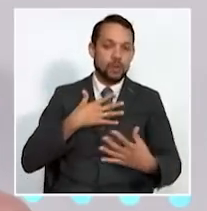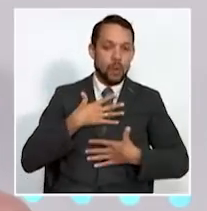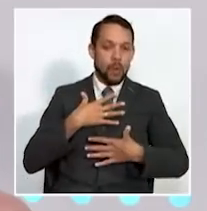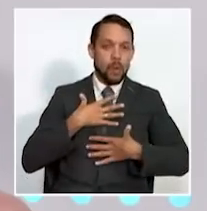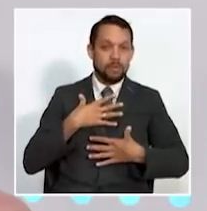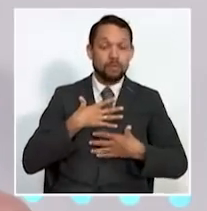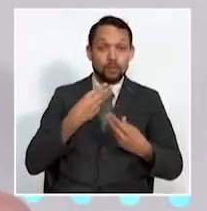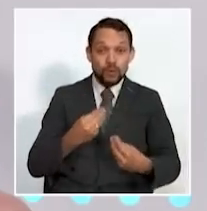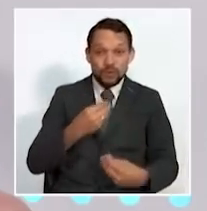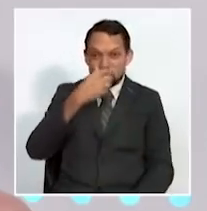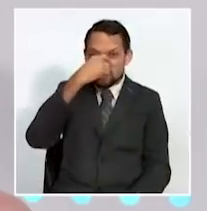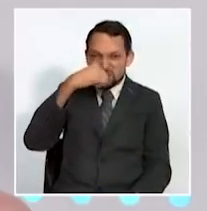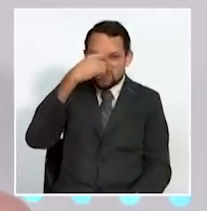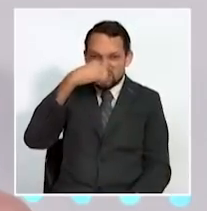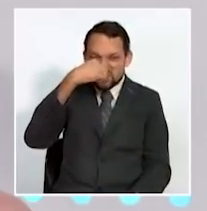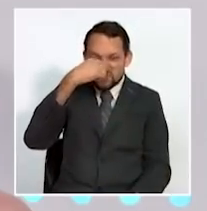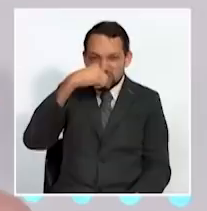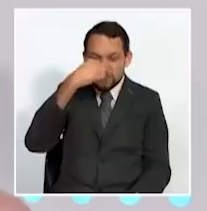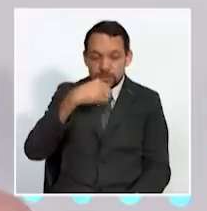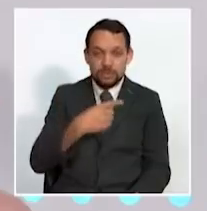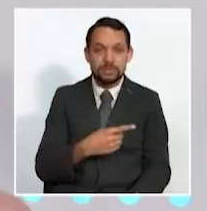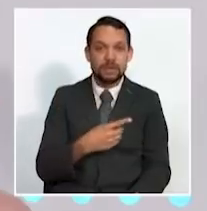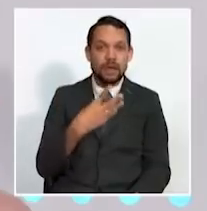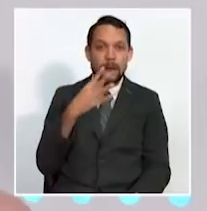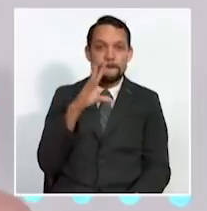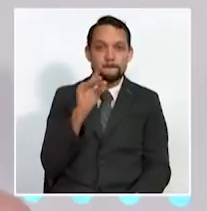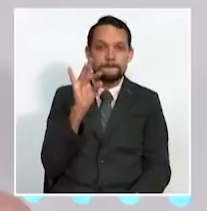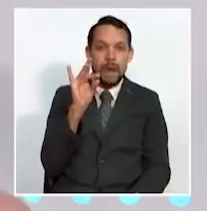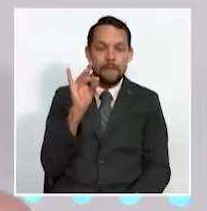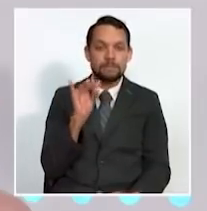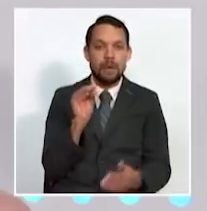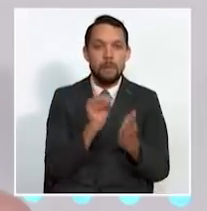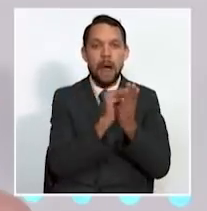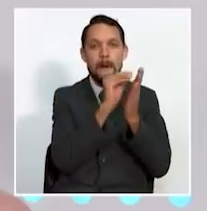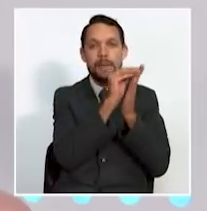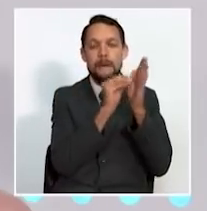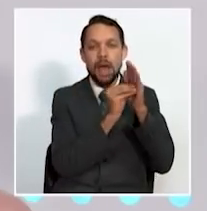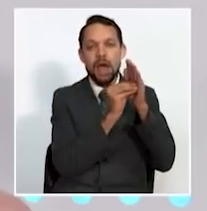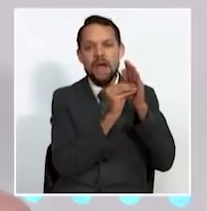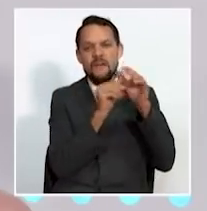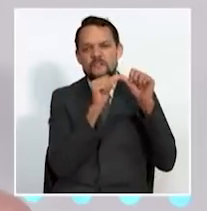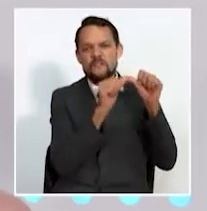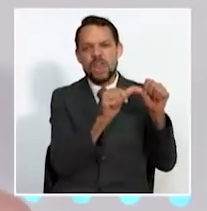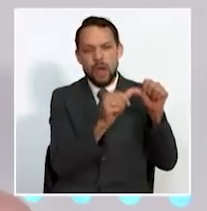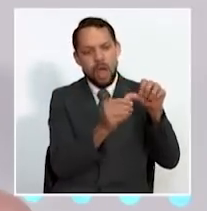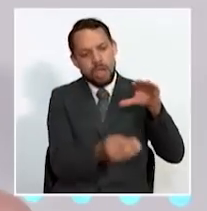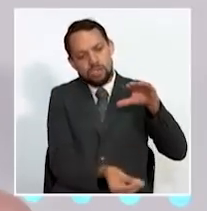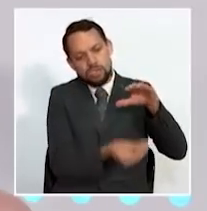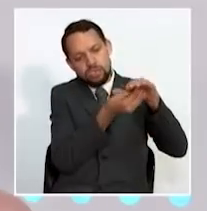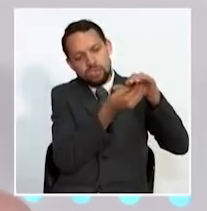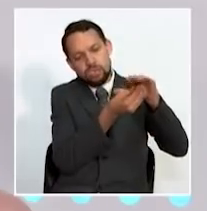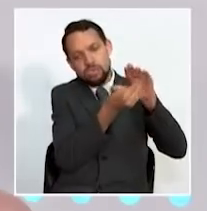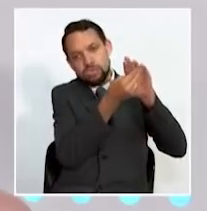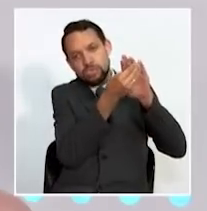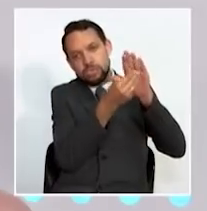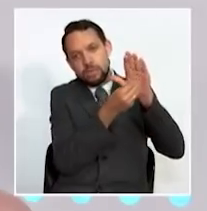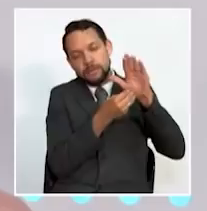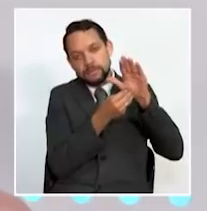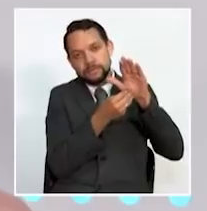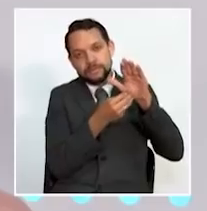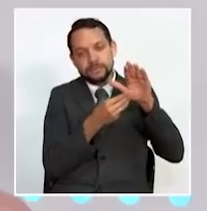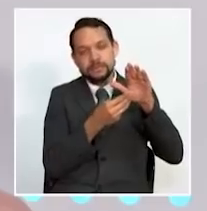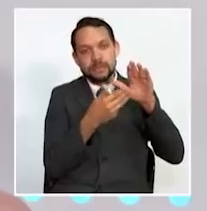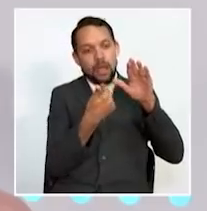moco, el moco se me empieza a pegar y aparte de pegarse el moco, el vello no tiene